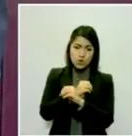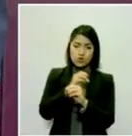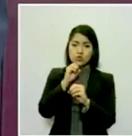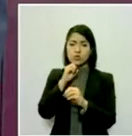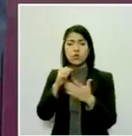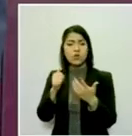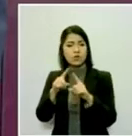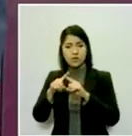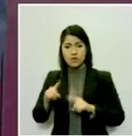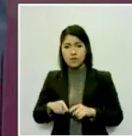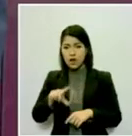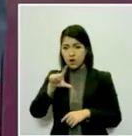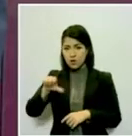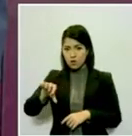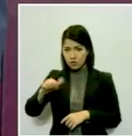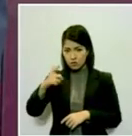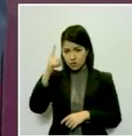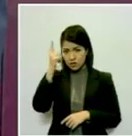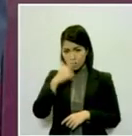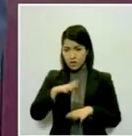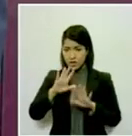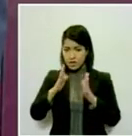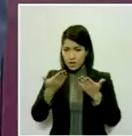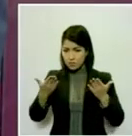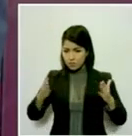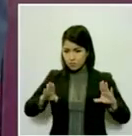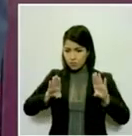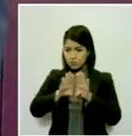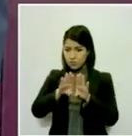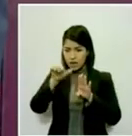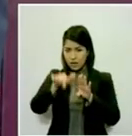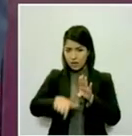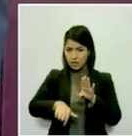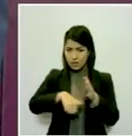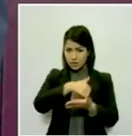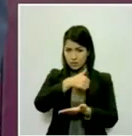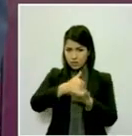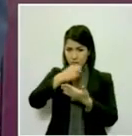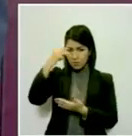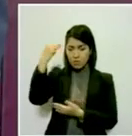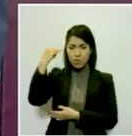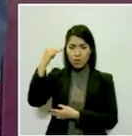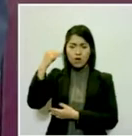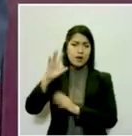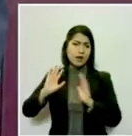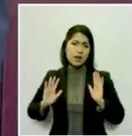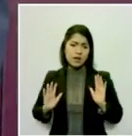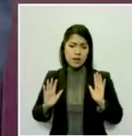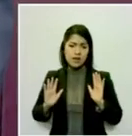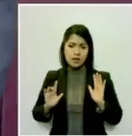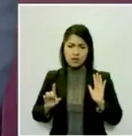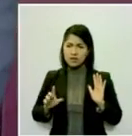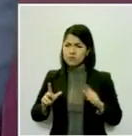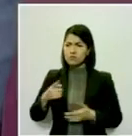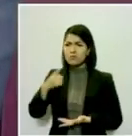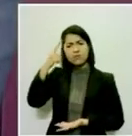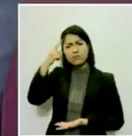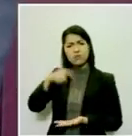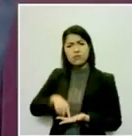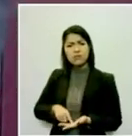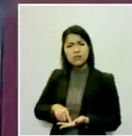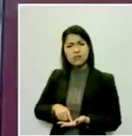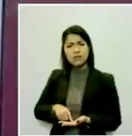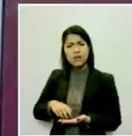K7, después de las 11 de la noche ya cierran sus puertas aquí en la ciudad de Morelia. Por lo menos... No, creo que no. Si hay